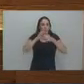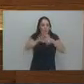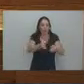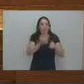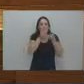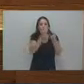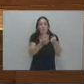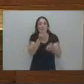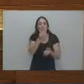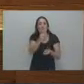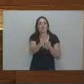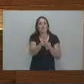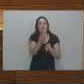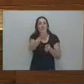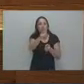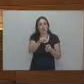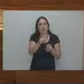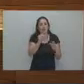al derecho al debate público.